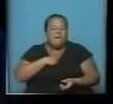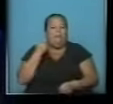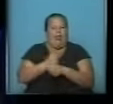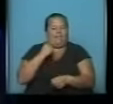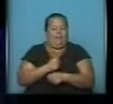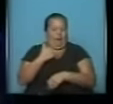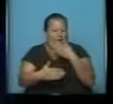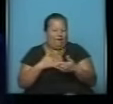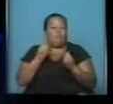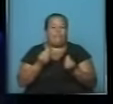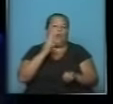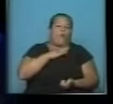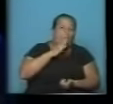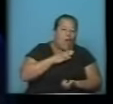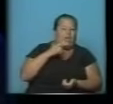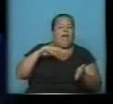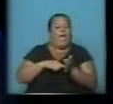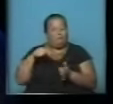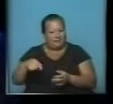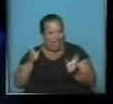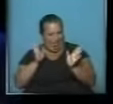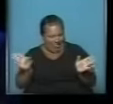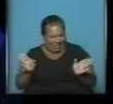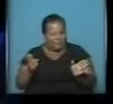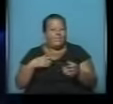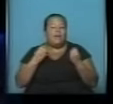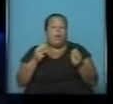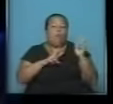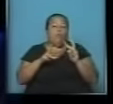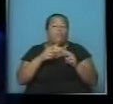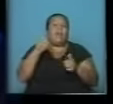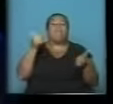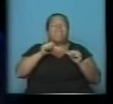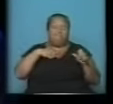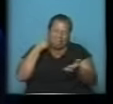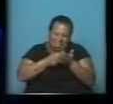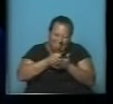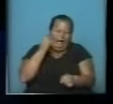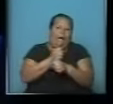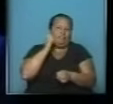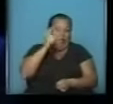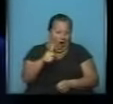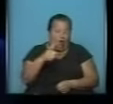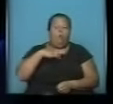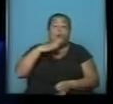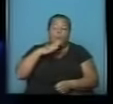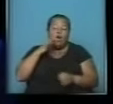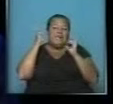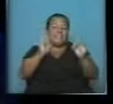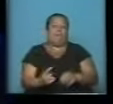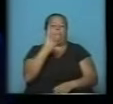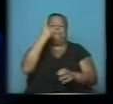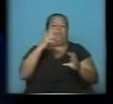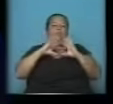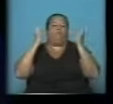hacer. Me refiero a Boca y a la ciudad. Hacer posible lo imposible. Y con Boca llegamos a ser el primer